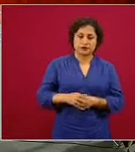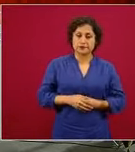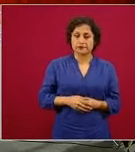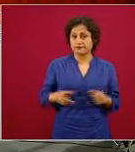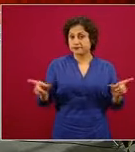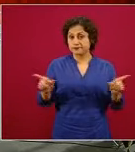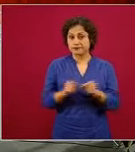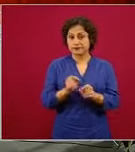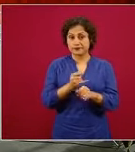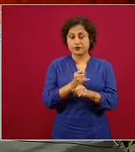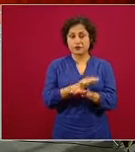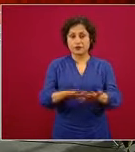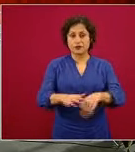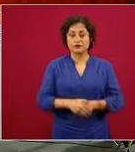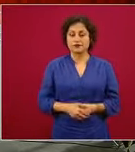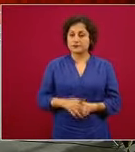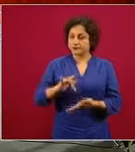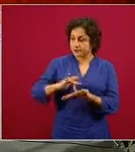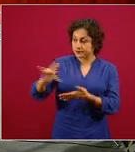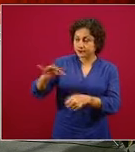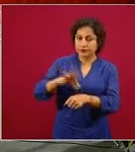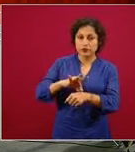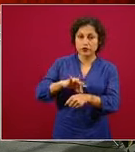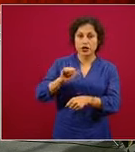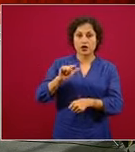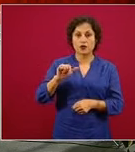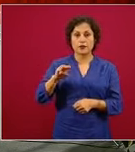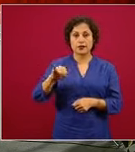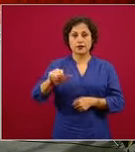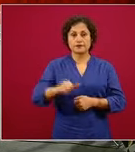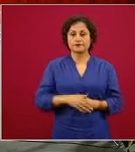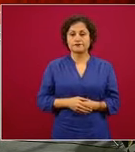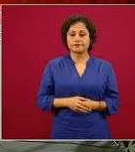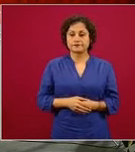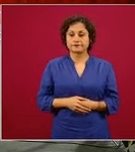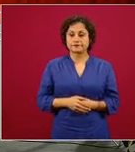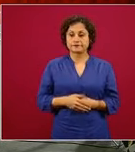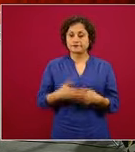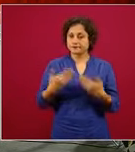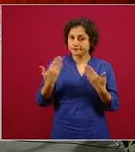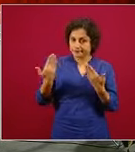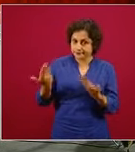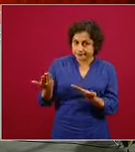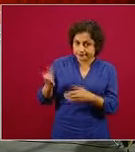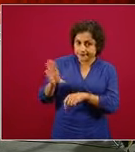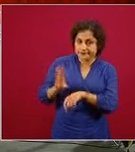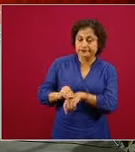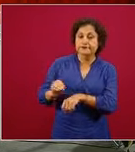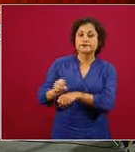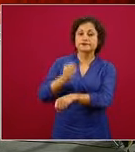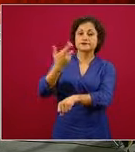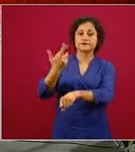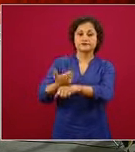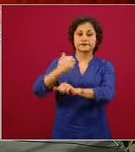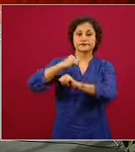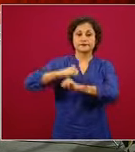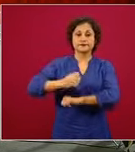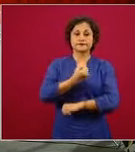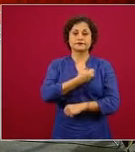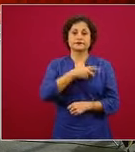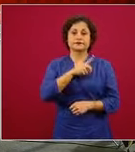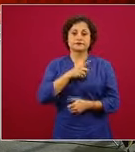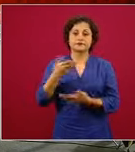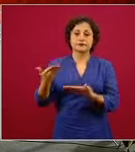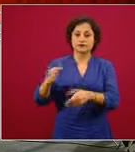esta noche. Gracias, doctora Lomía. Le pedimos amablemente entonces al secretario de Salud, doctor